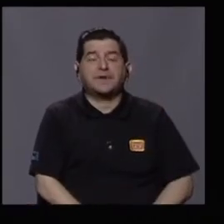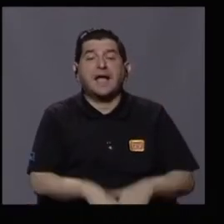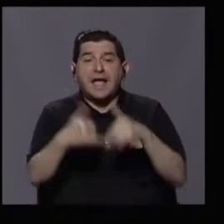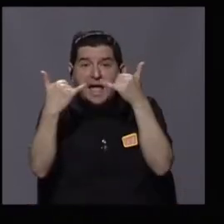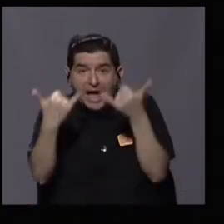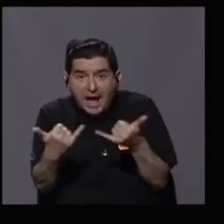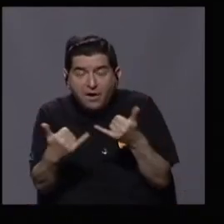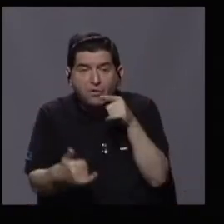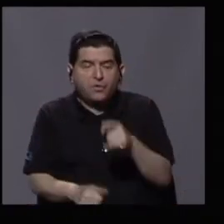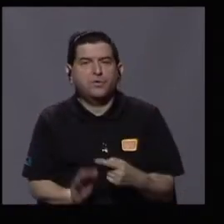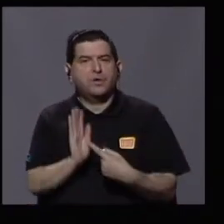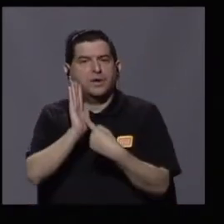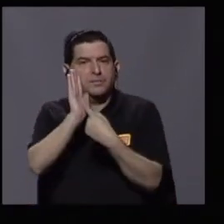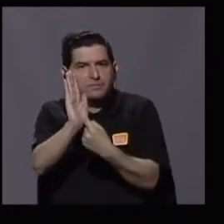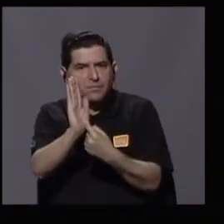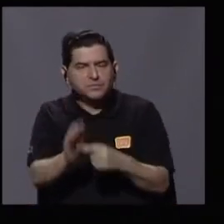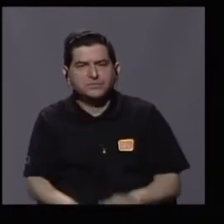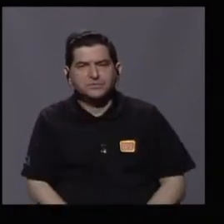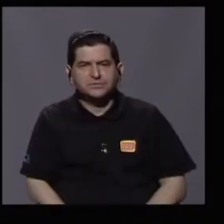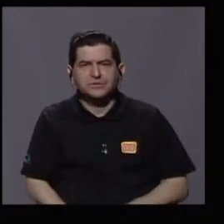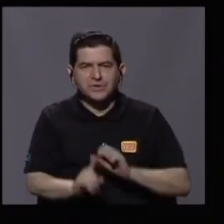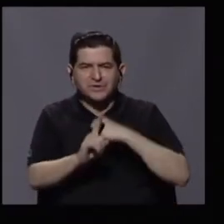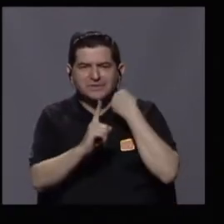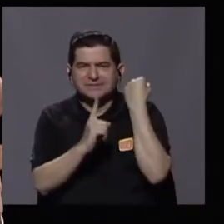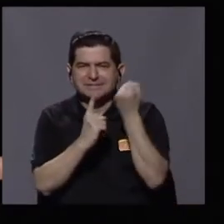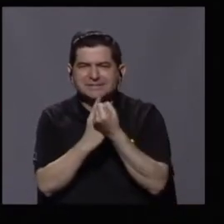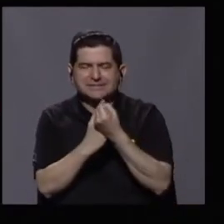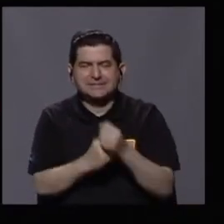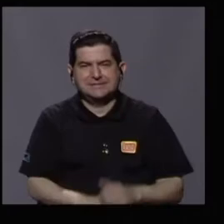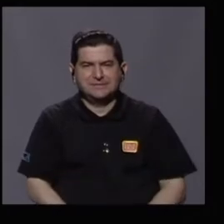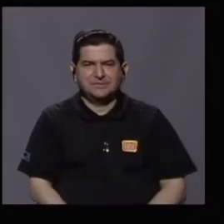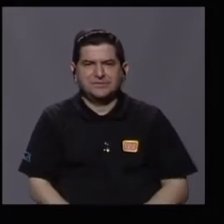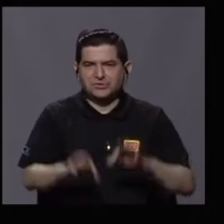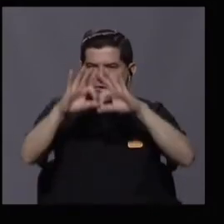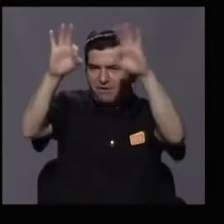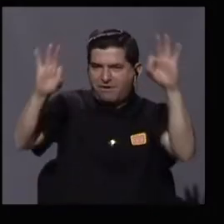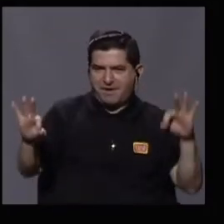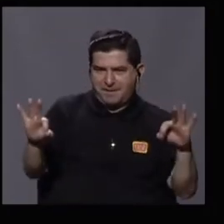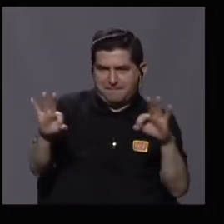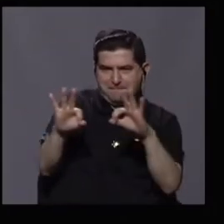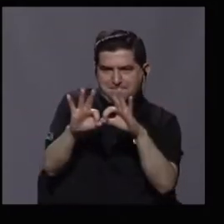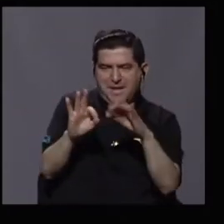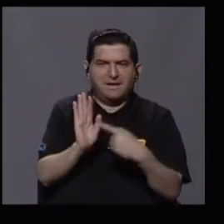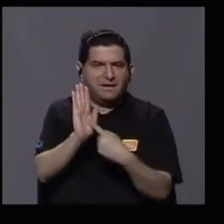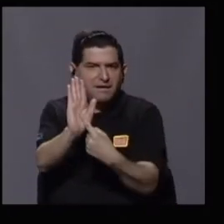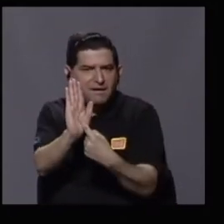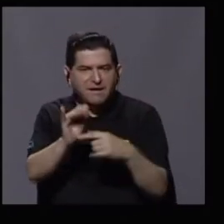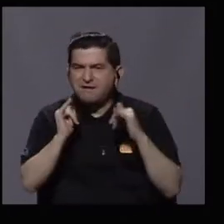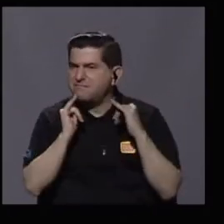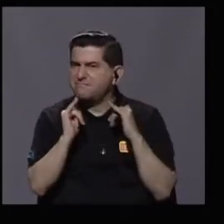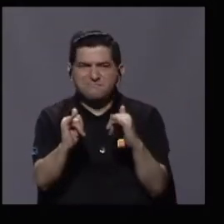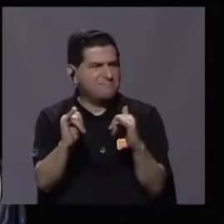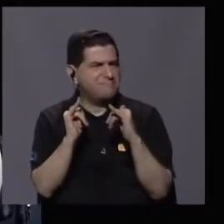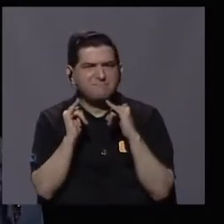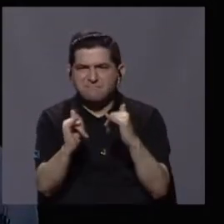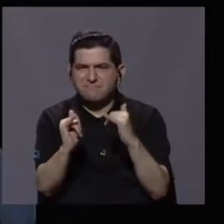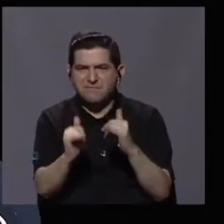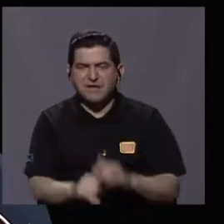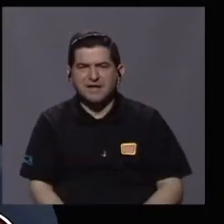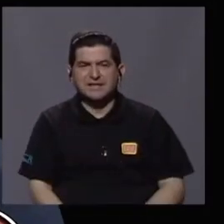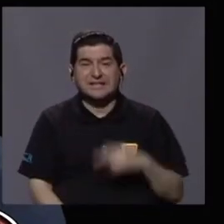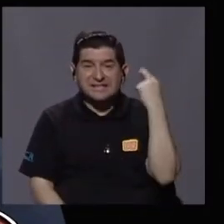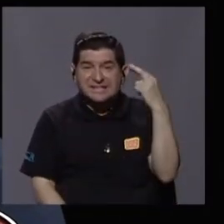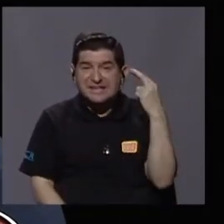nos acaba de ver dado una imagen dinámica que nos dice que la desigualdad está